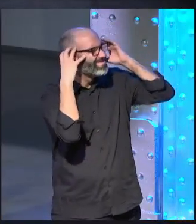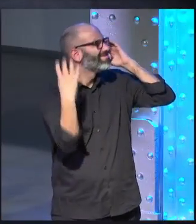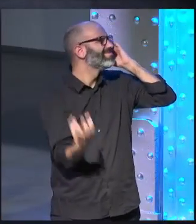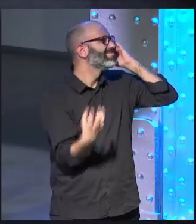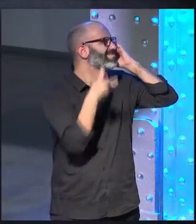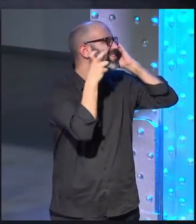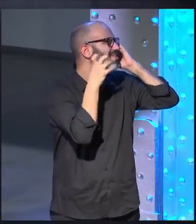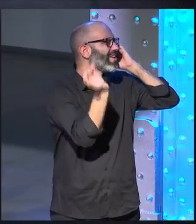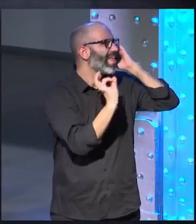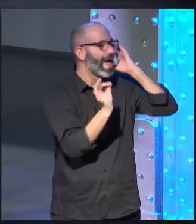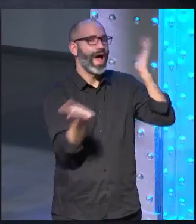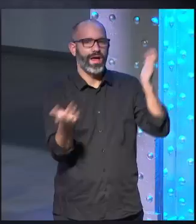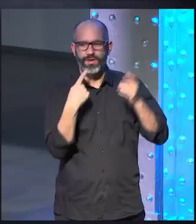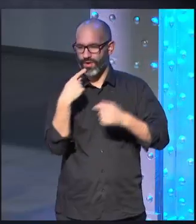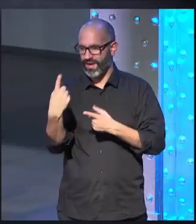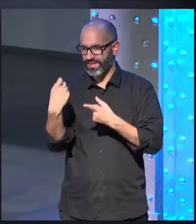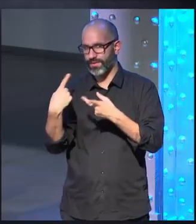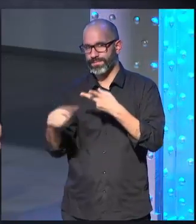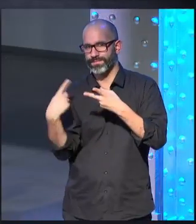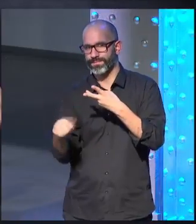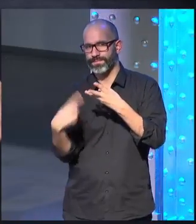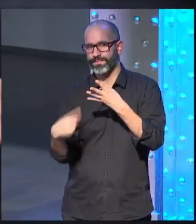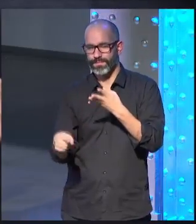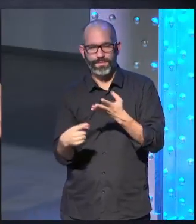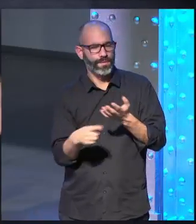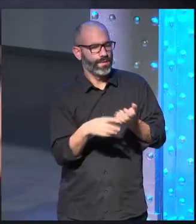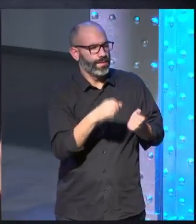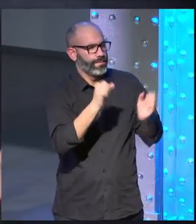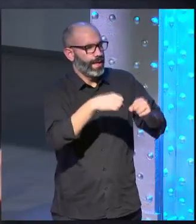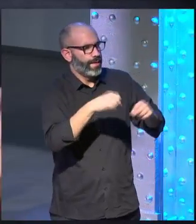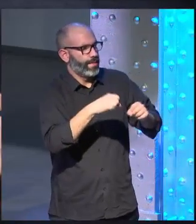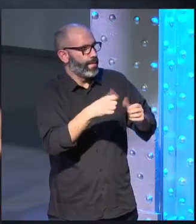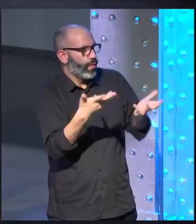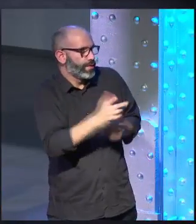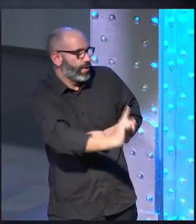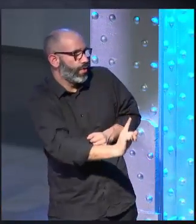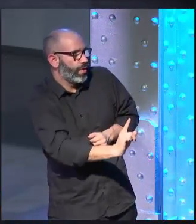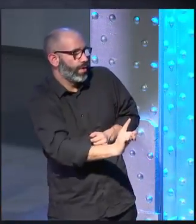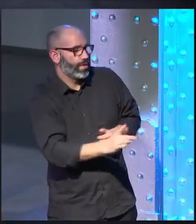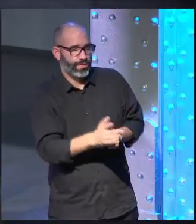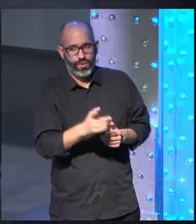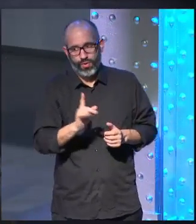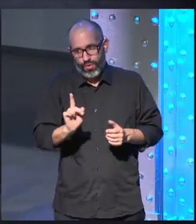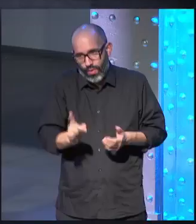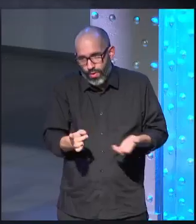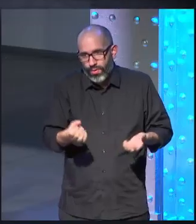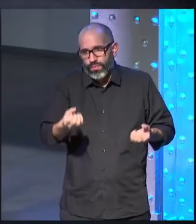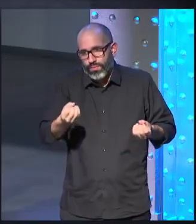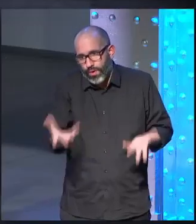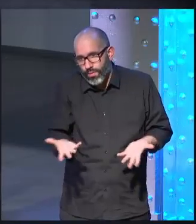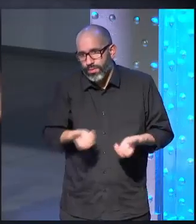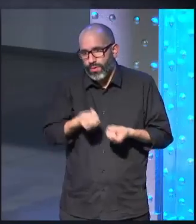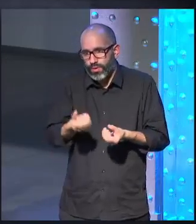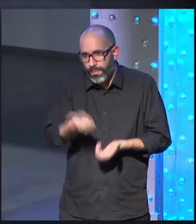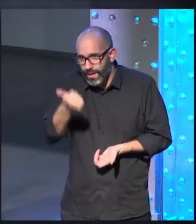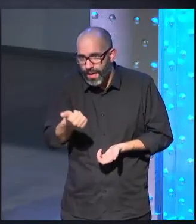mira, necesito tal cual. Vale, pero no es tan urgente, ¿no? Dices, no, bueno, pero te cuento un poco más.